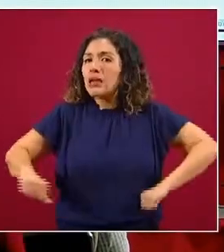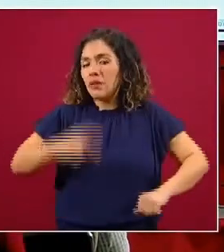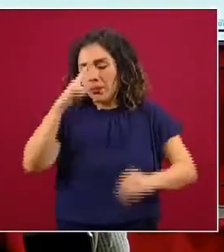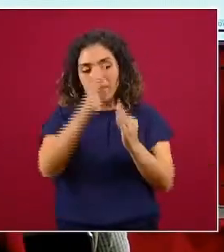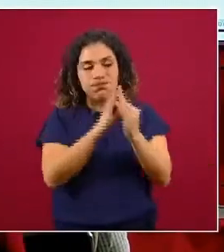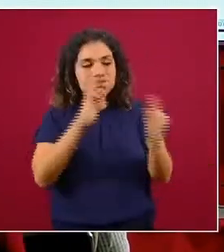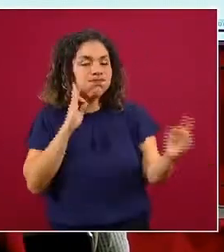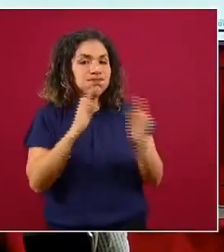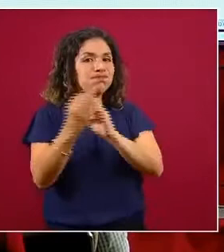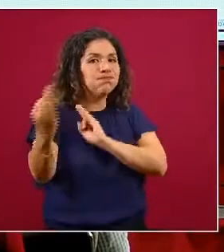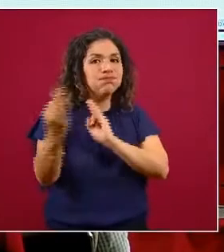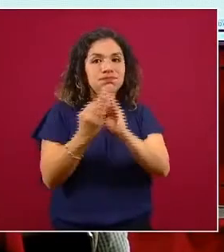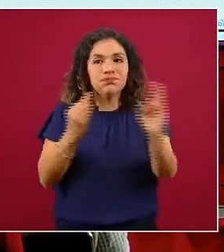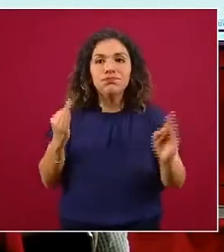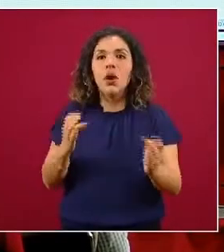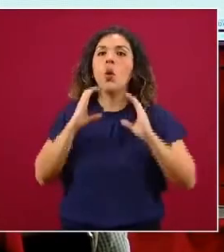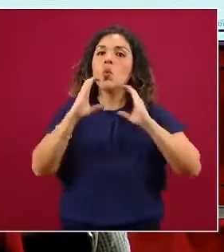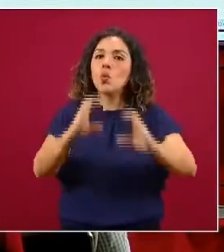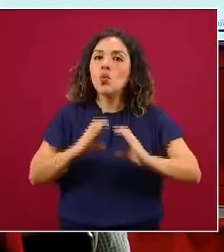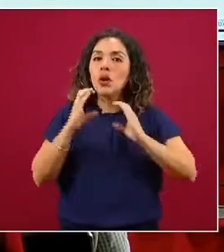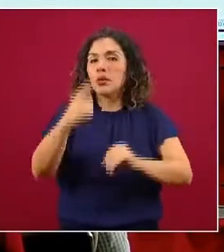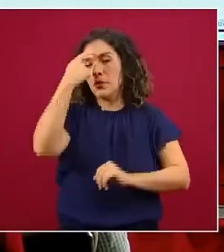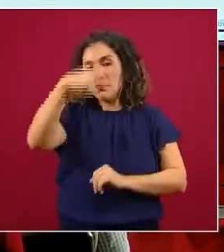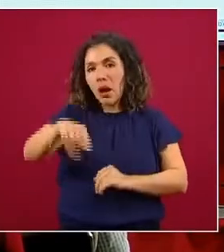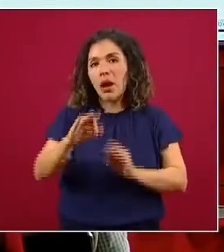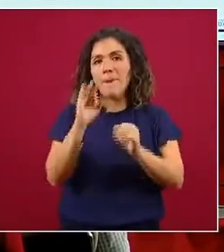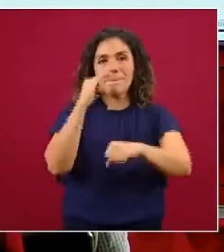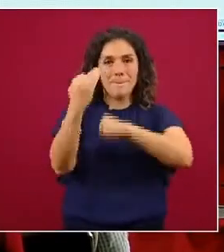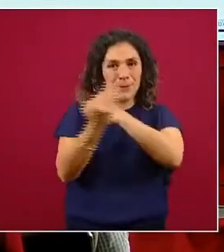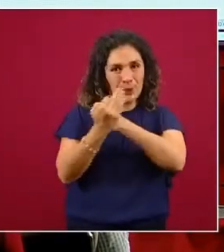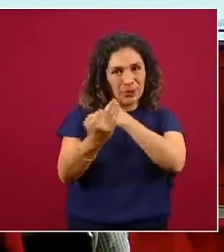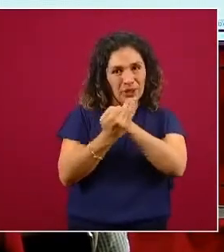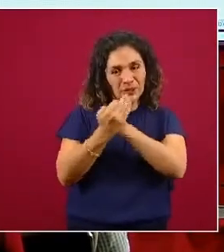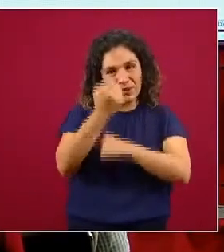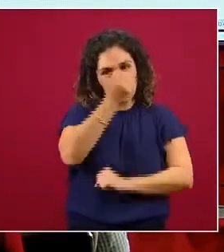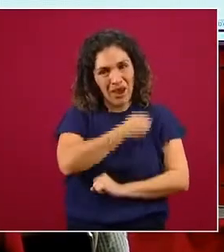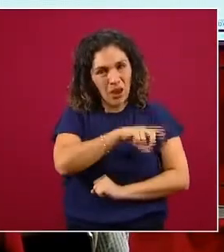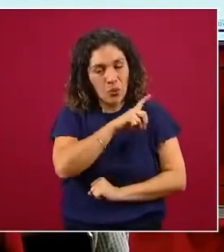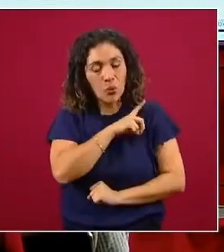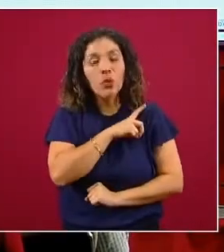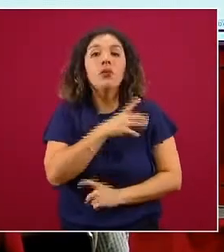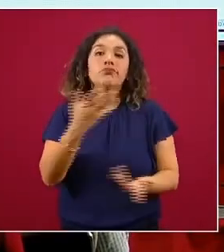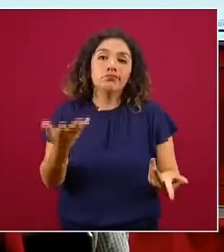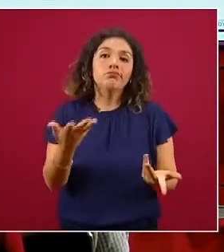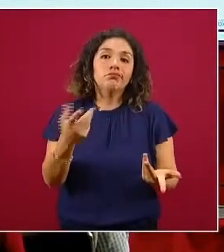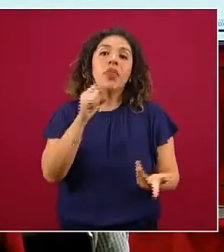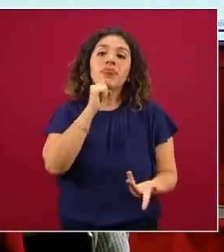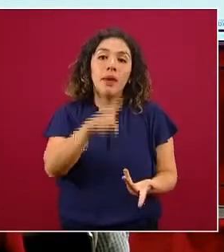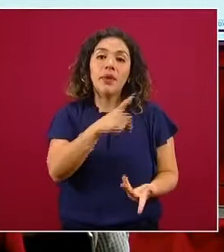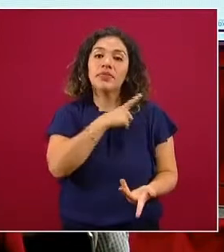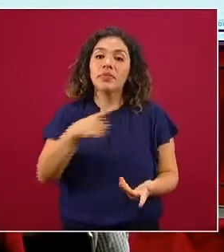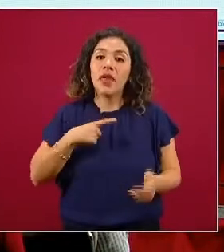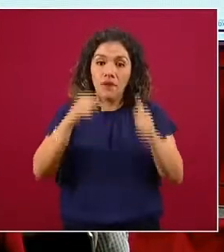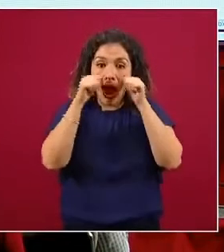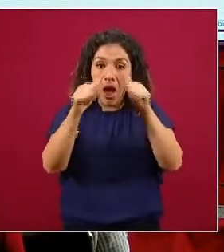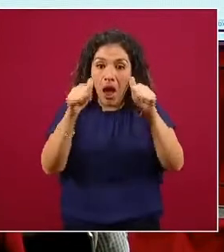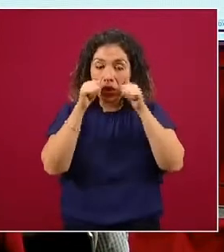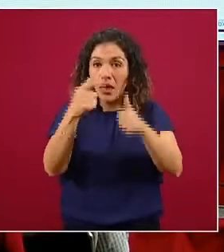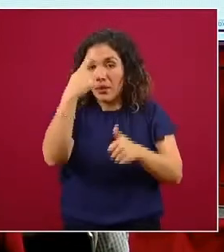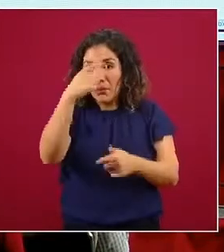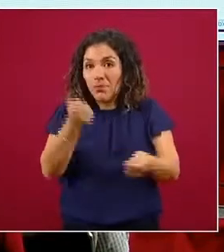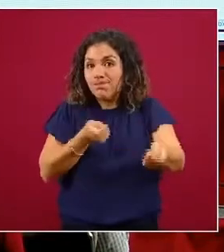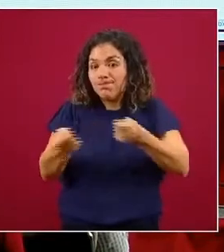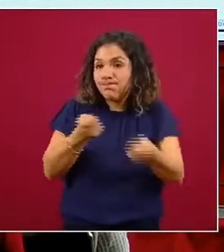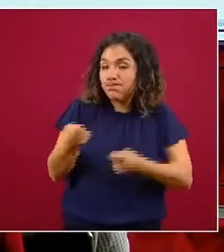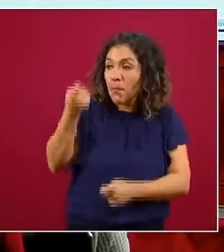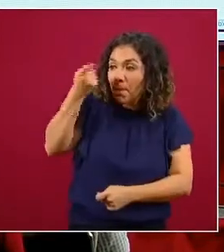sana distancia, todas las medidas de protección a la salud y lógicamente atender las regulaciones